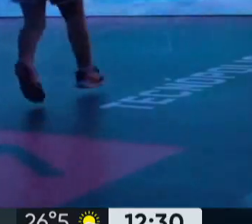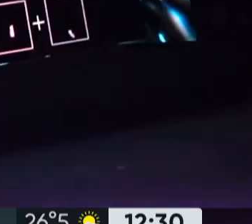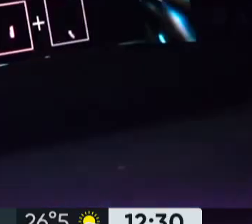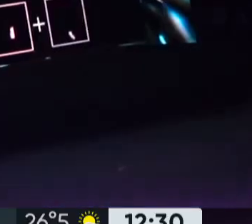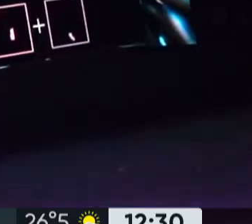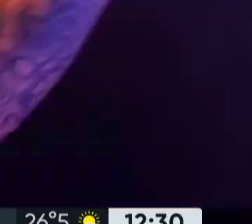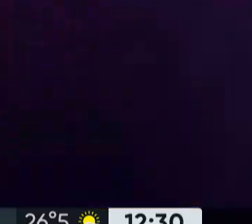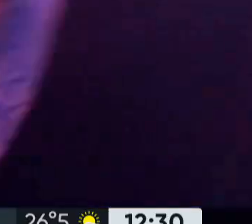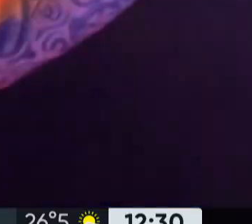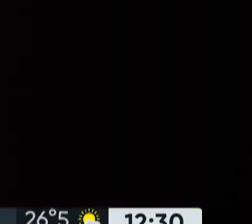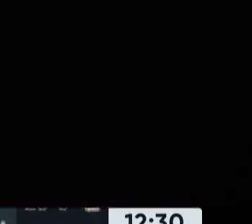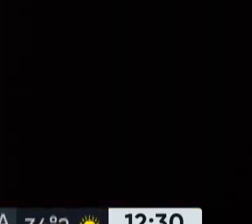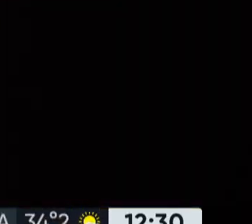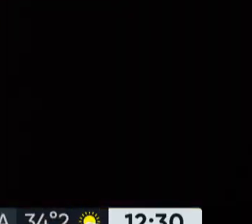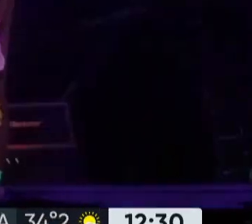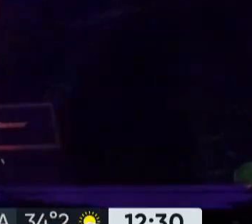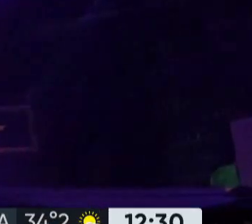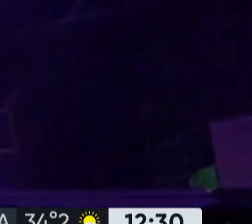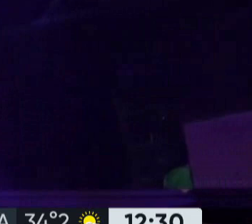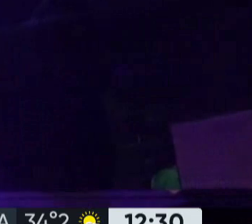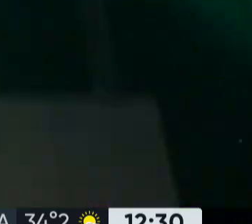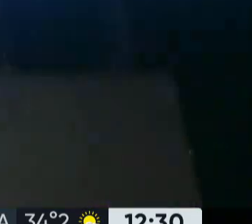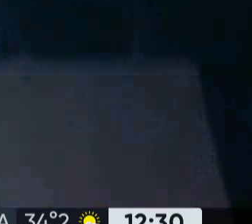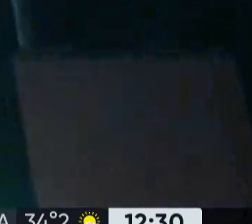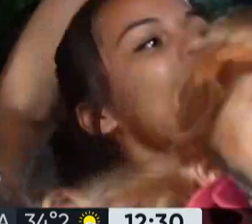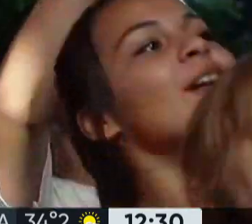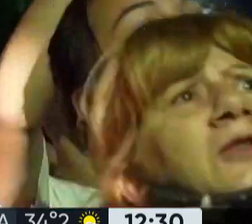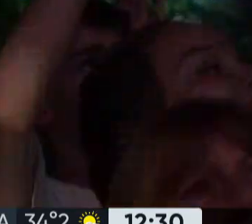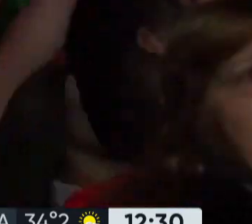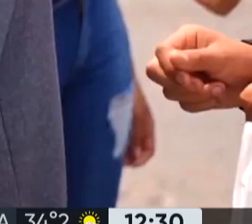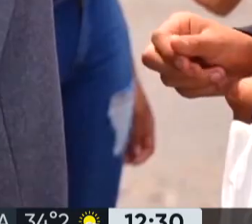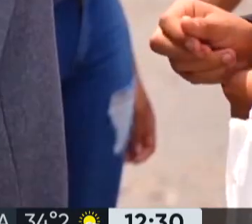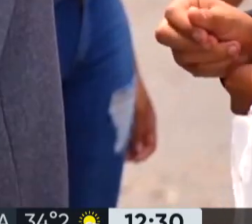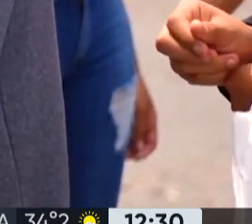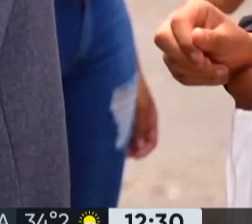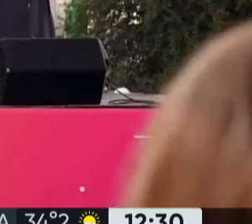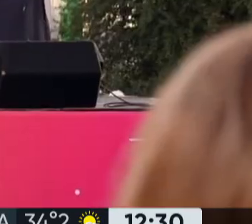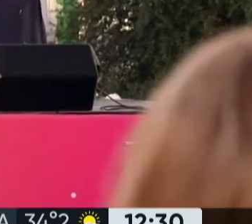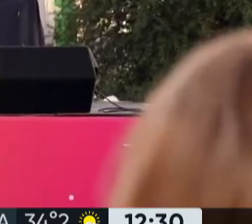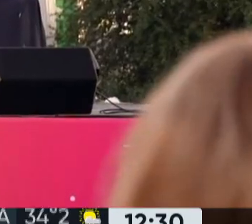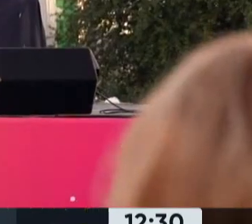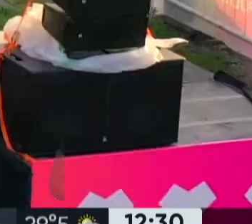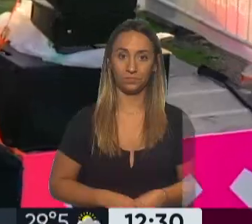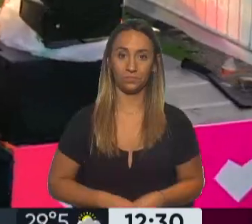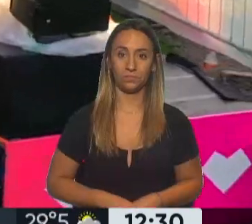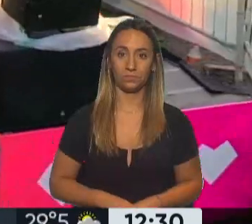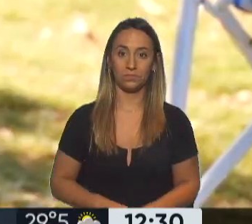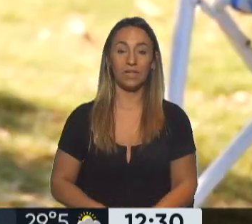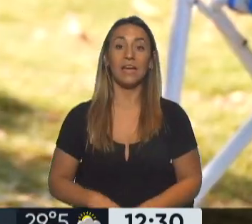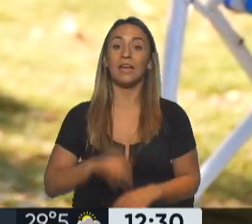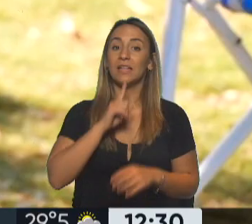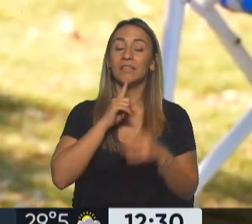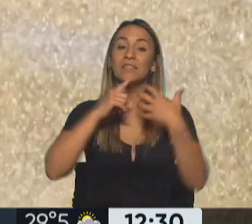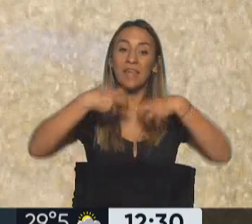parque temático del Ministerio de Cultura de la Nación que arranca con la cuarta edición de Atardeceres de Tecnópolis. Además